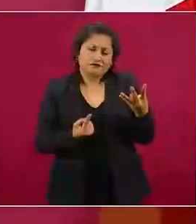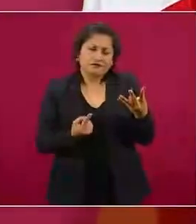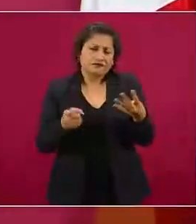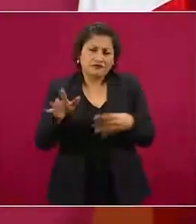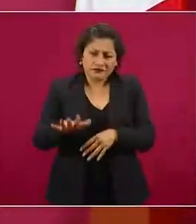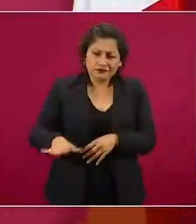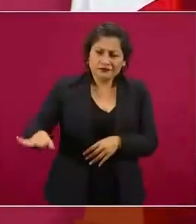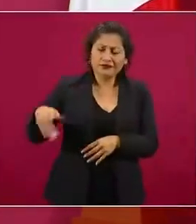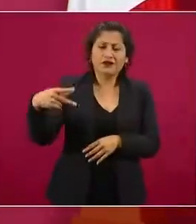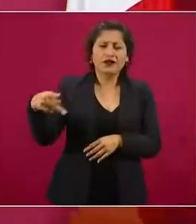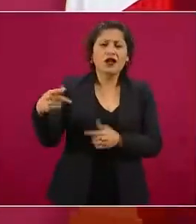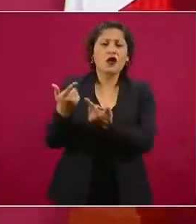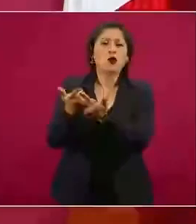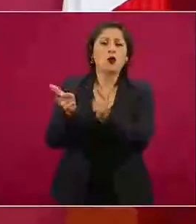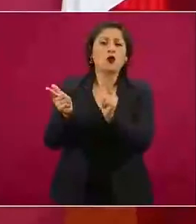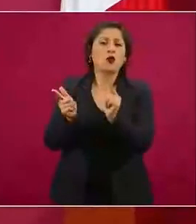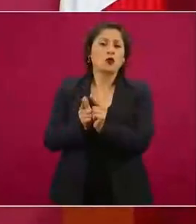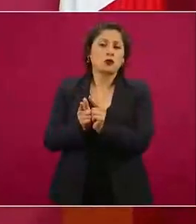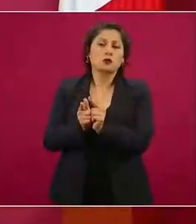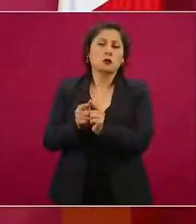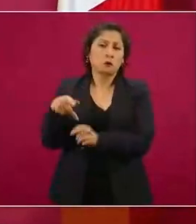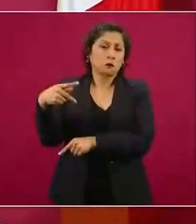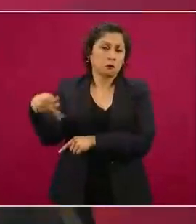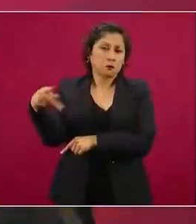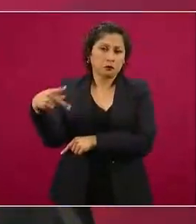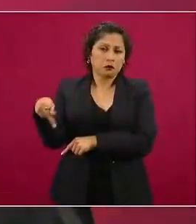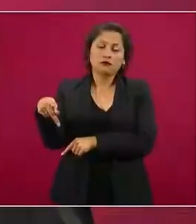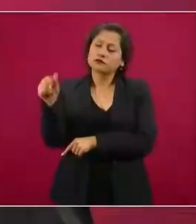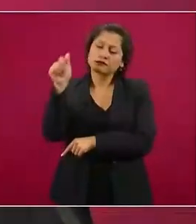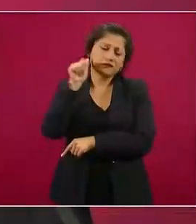los que dan cuerda,